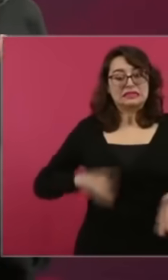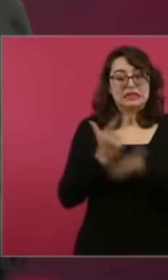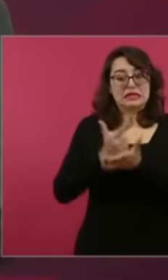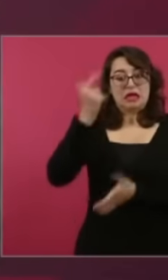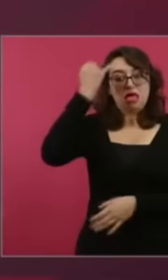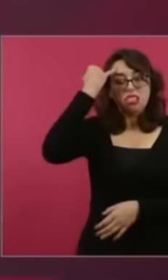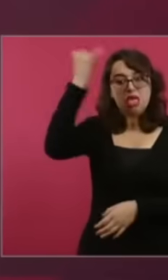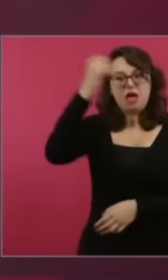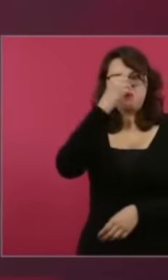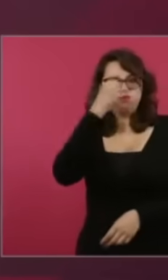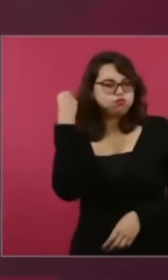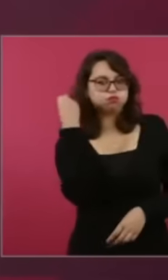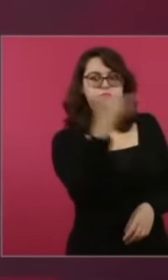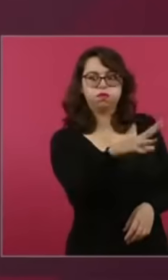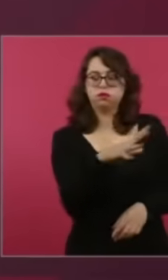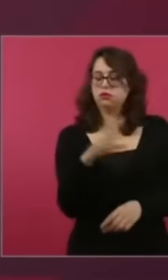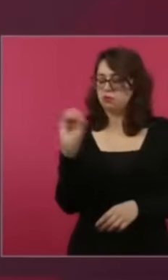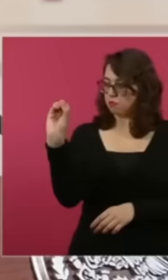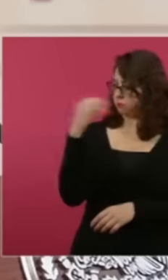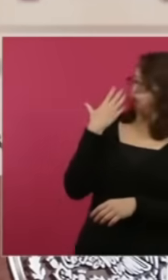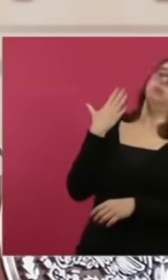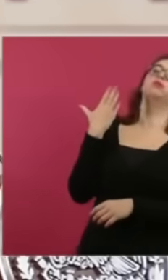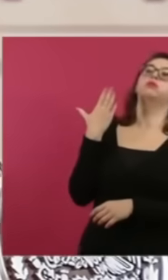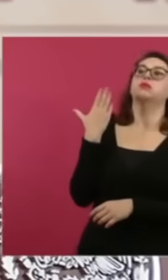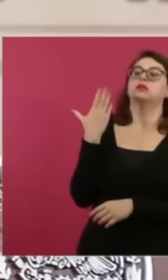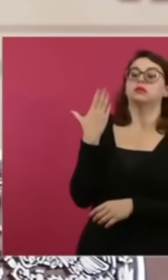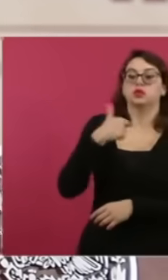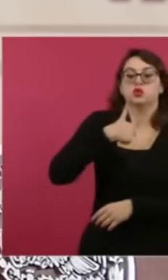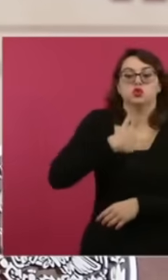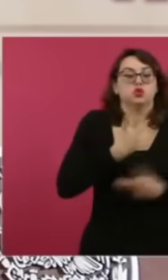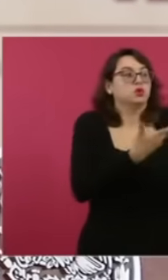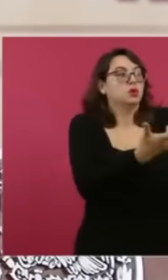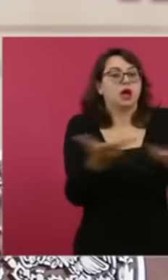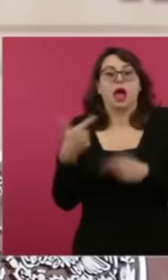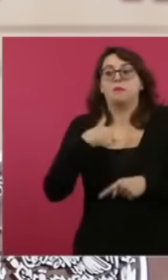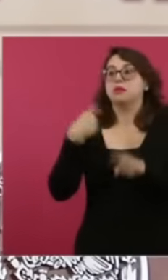Pero ¿a qué tribunal acudo yo?